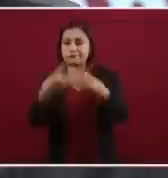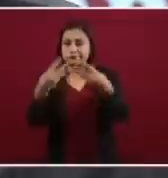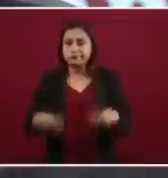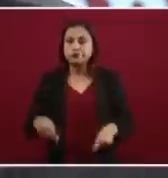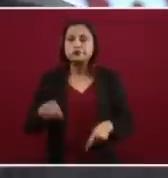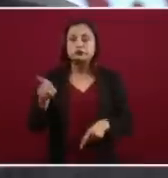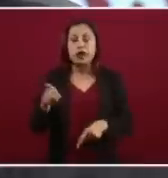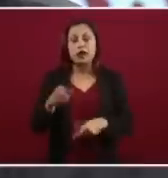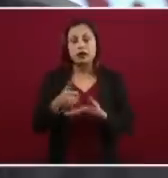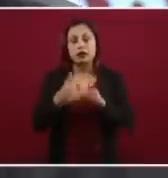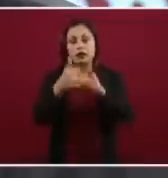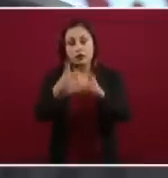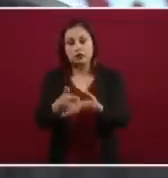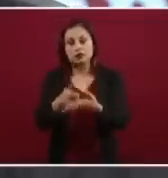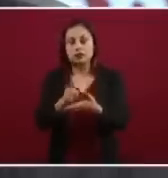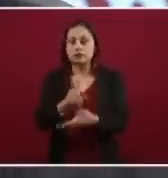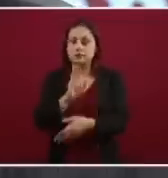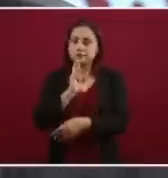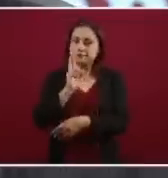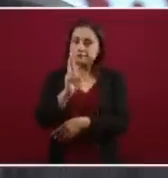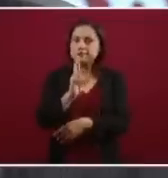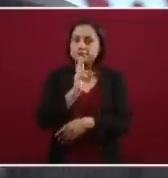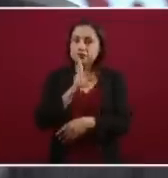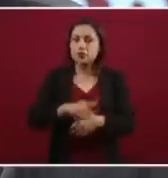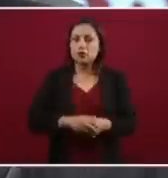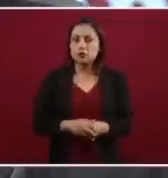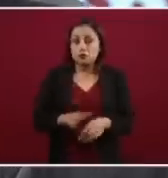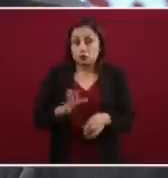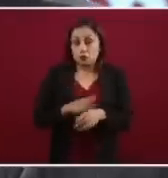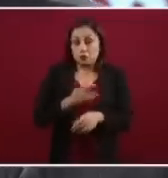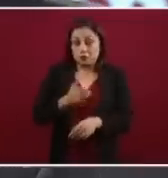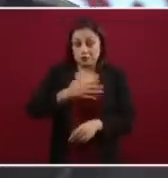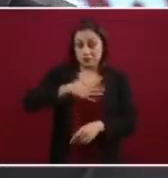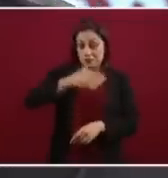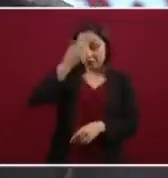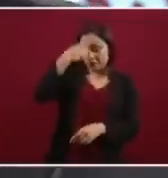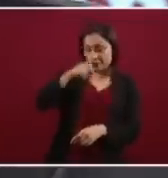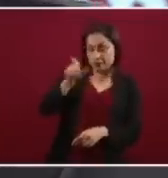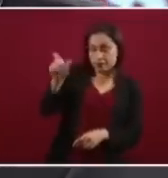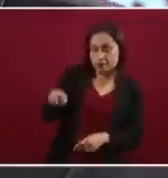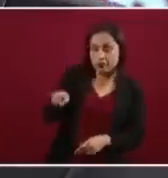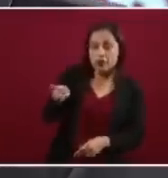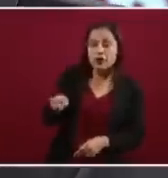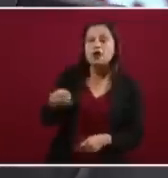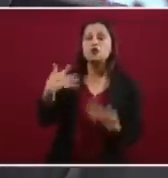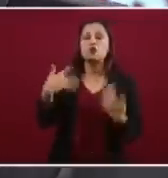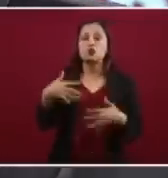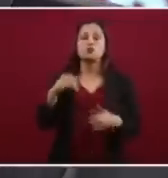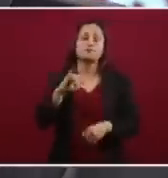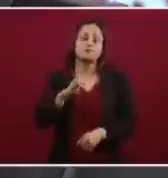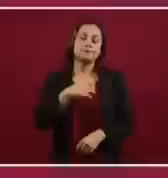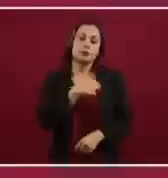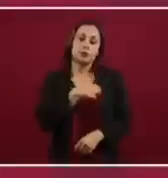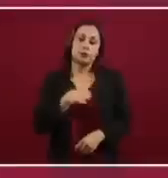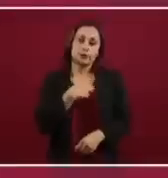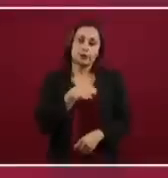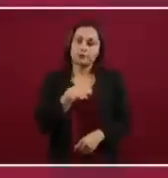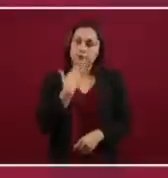Entonces, sí, estoy contento con esta decisión. Lo demás, pues es